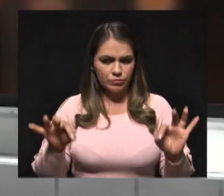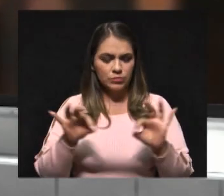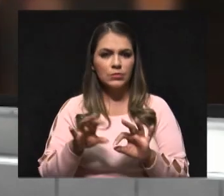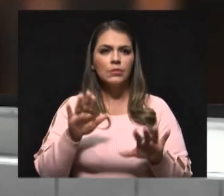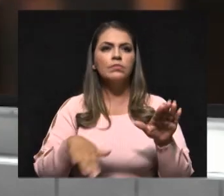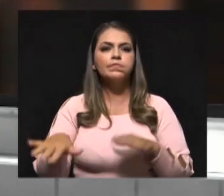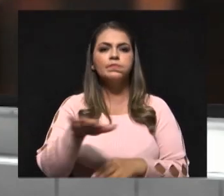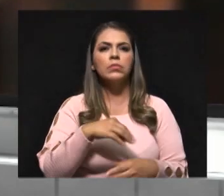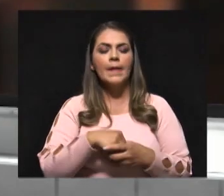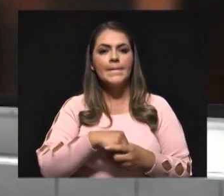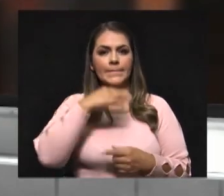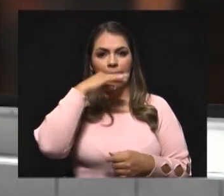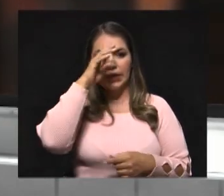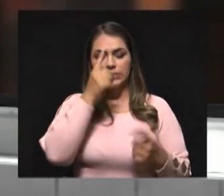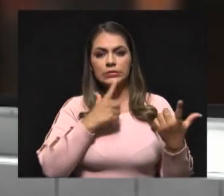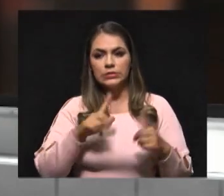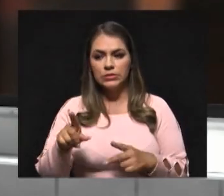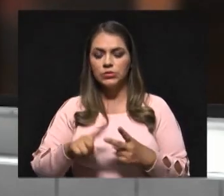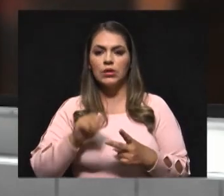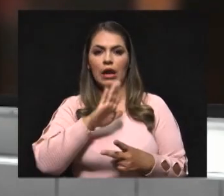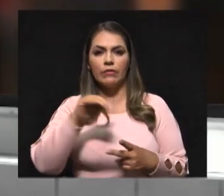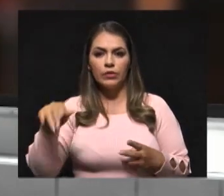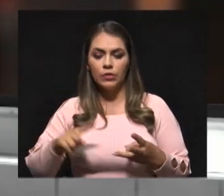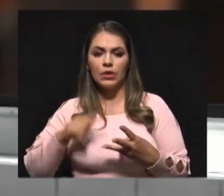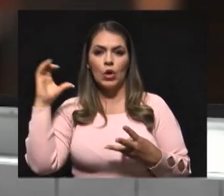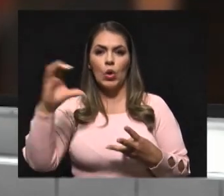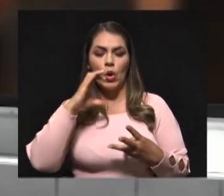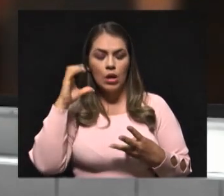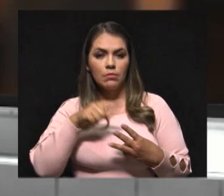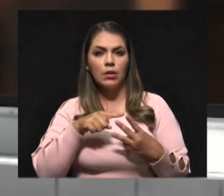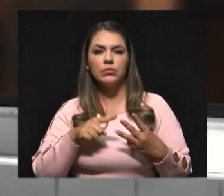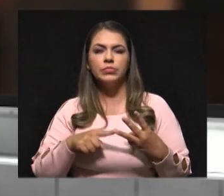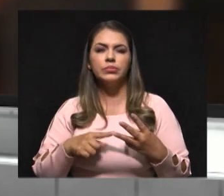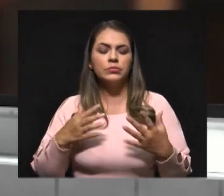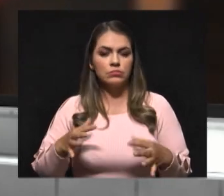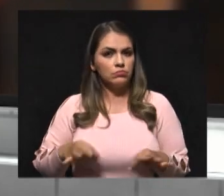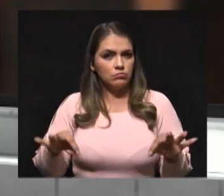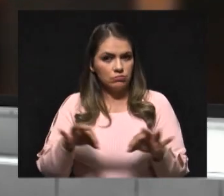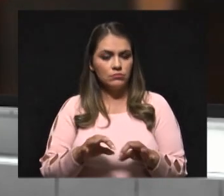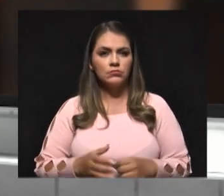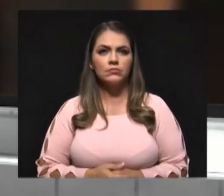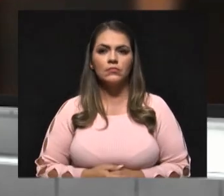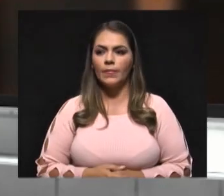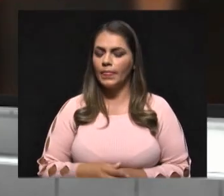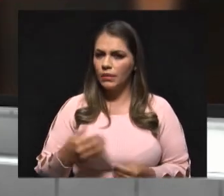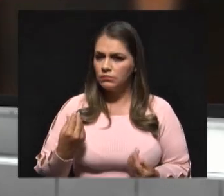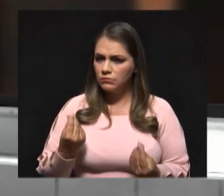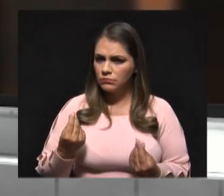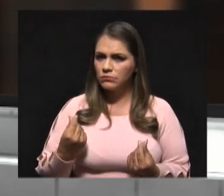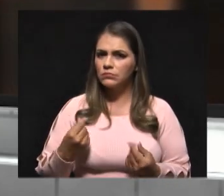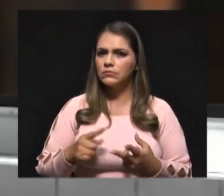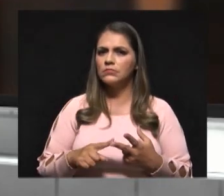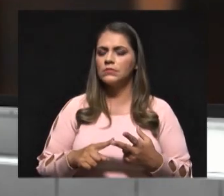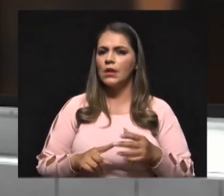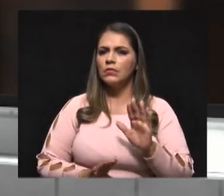mundo está mirando a medellín y antioquia ya colombia como un destino importante para inversiones para cooperación